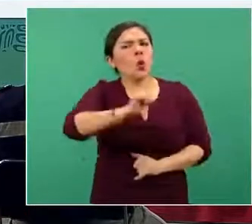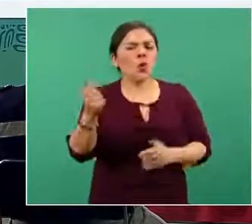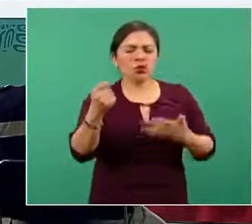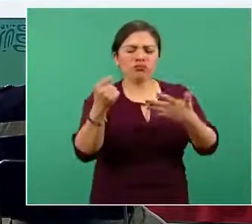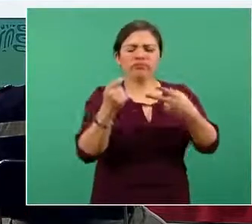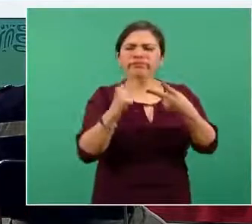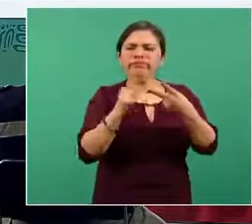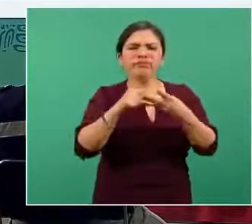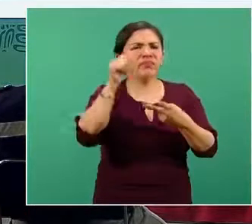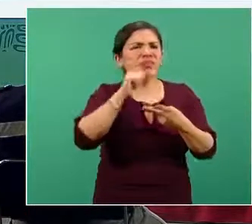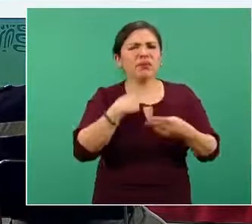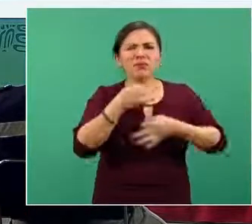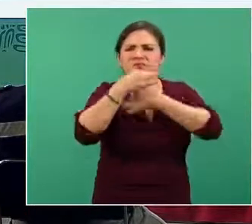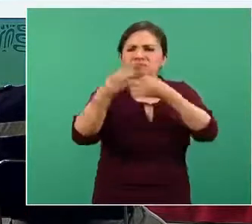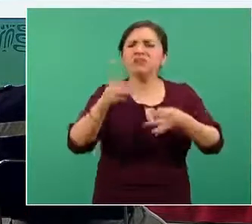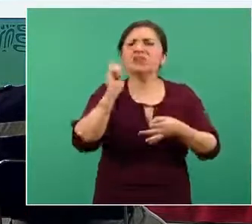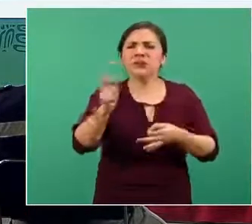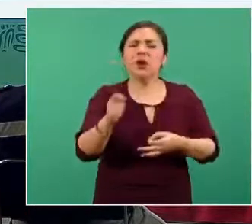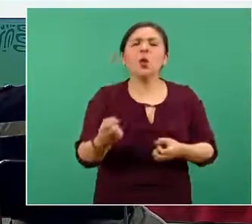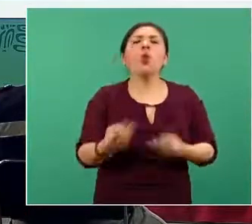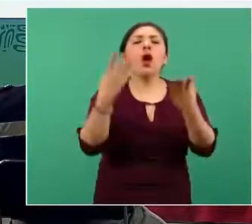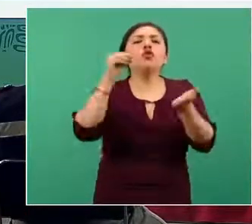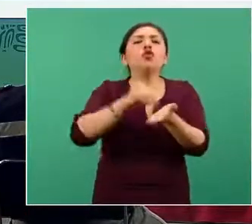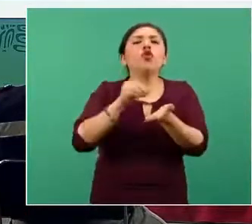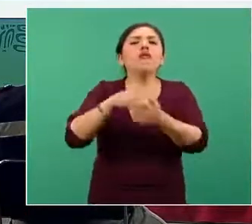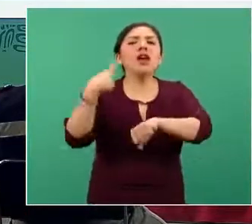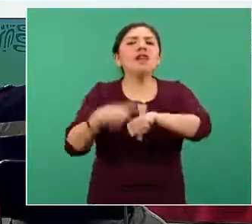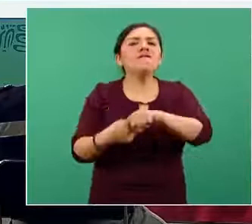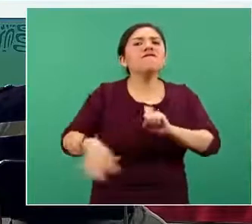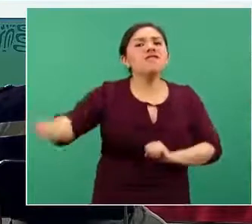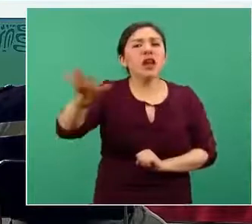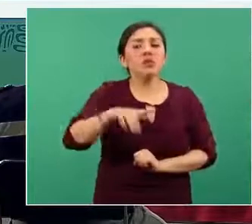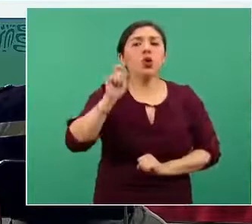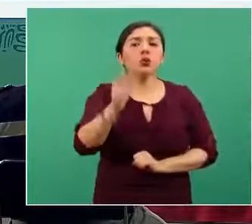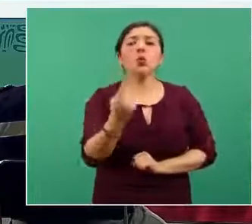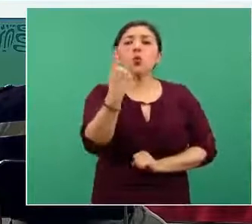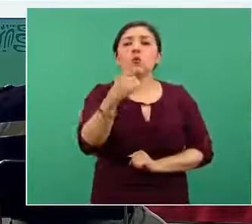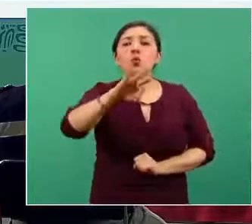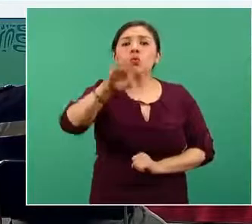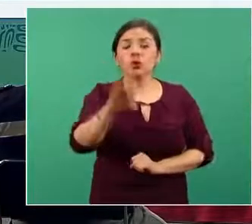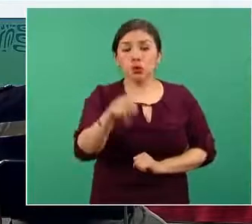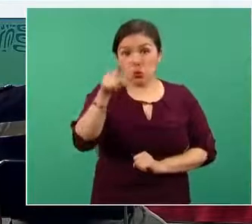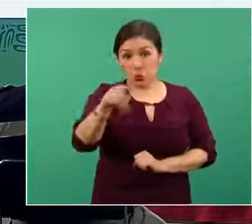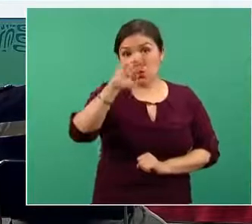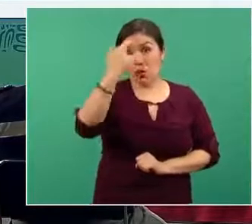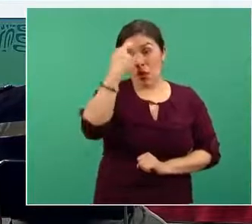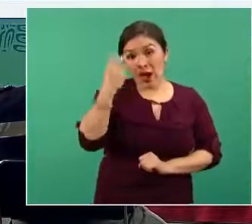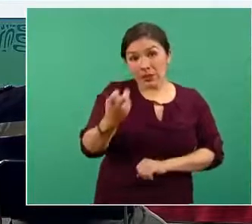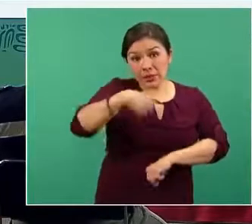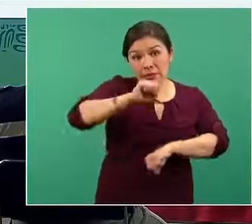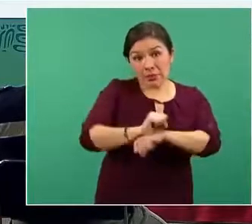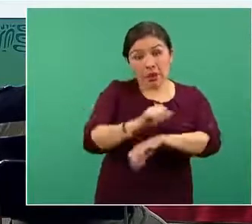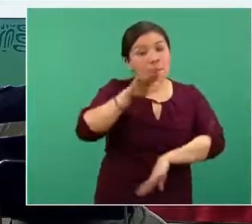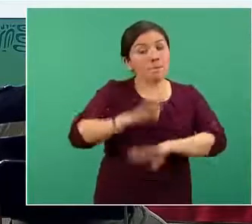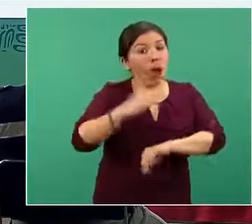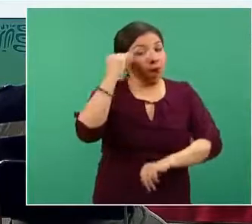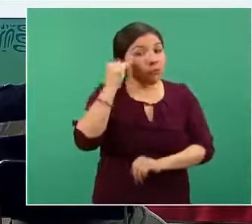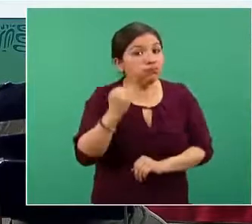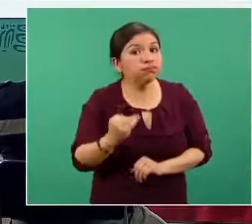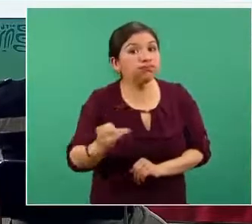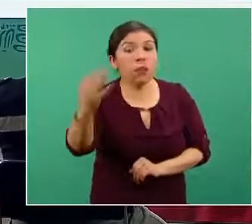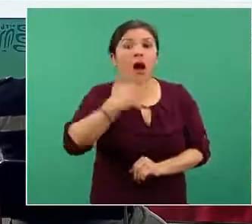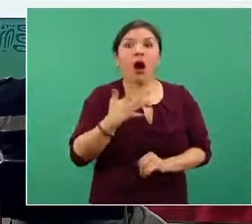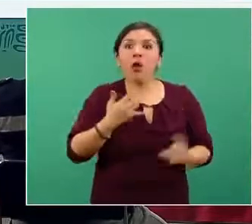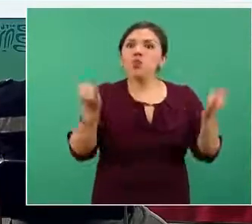que siempre resaltamos, que es el de casos activos estimados en 1%, recordando que esta es la semana que durante más tiempo hemos